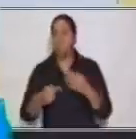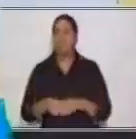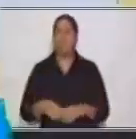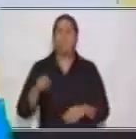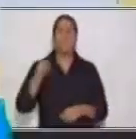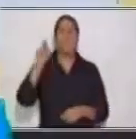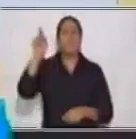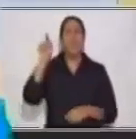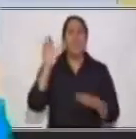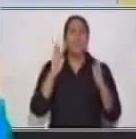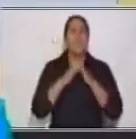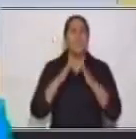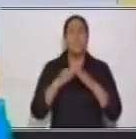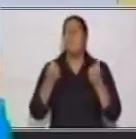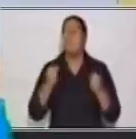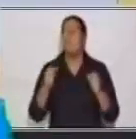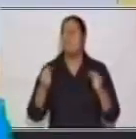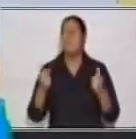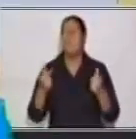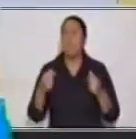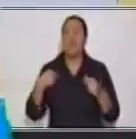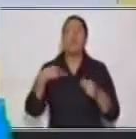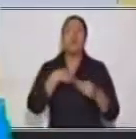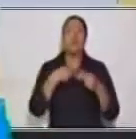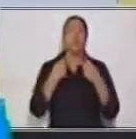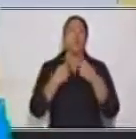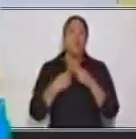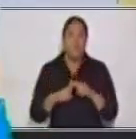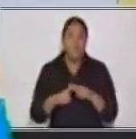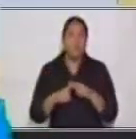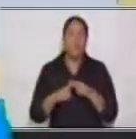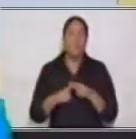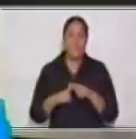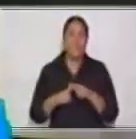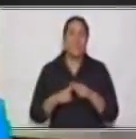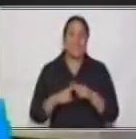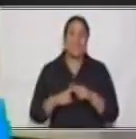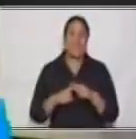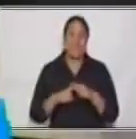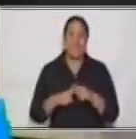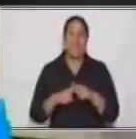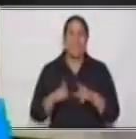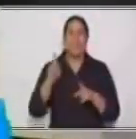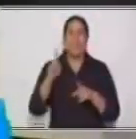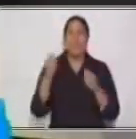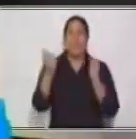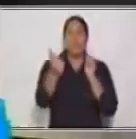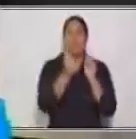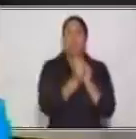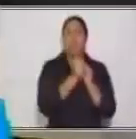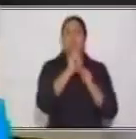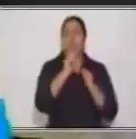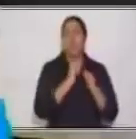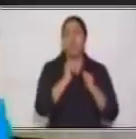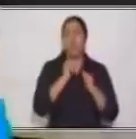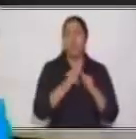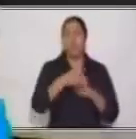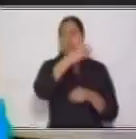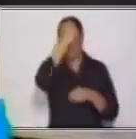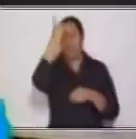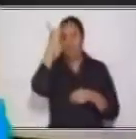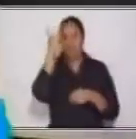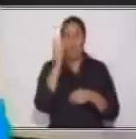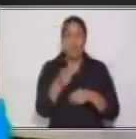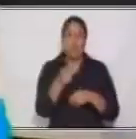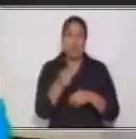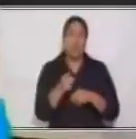casa? Vamos a empezar a realizar algo juntos en casa como tarea.